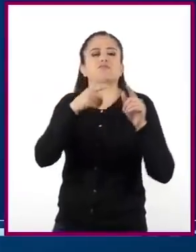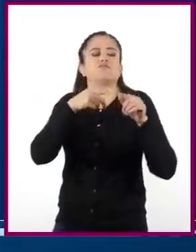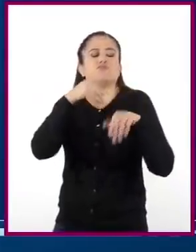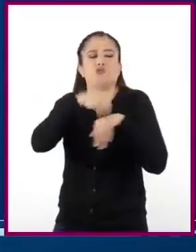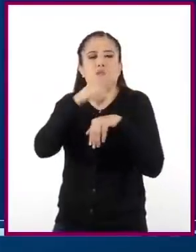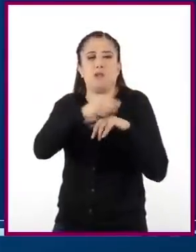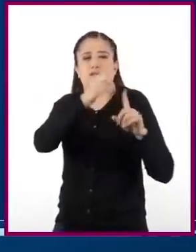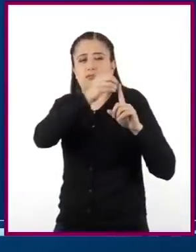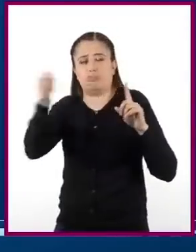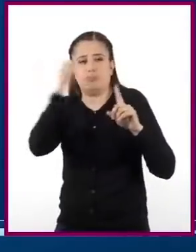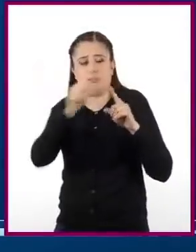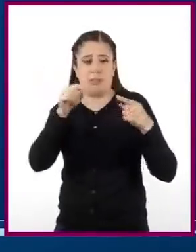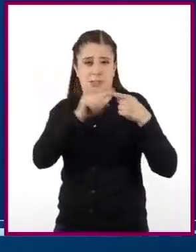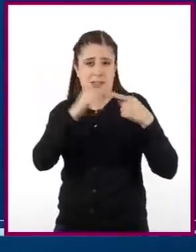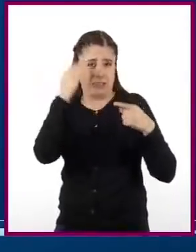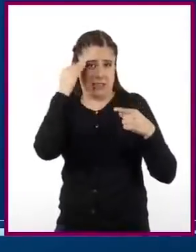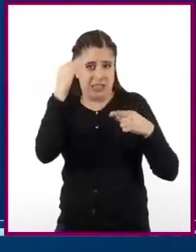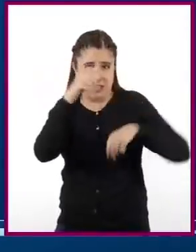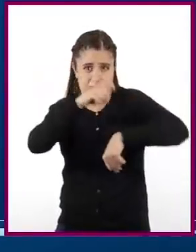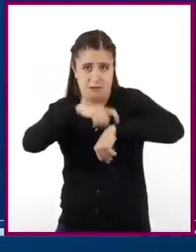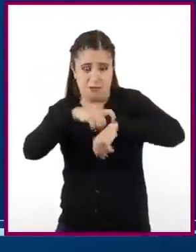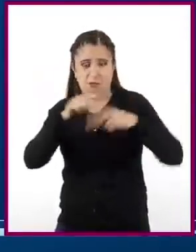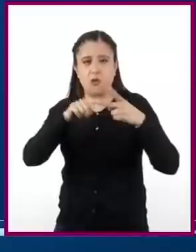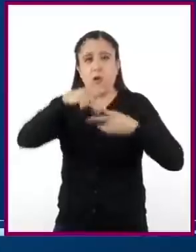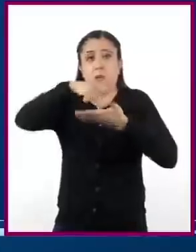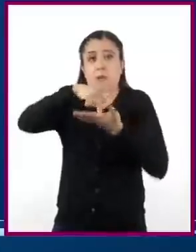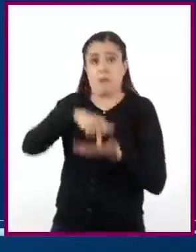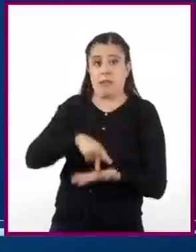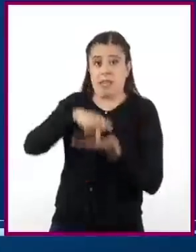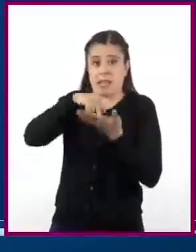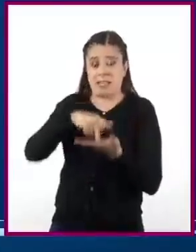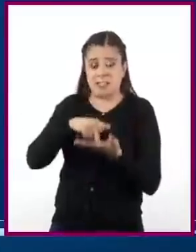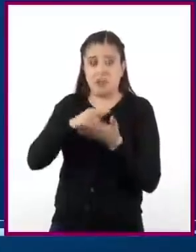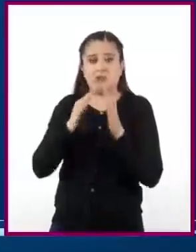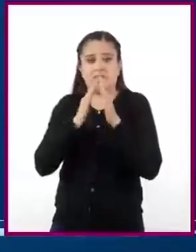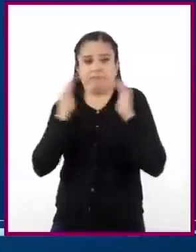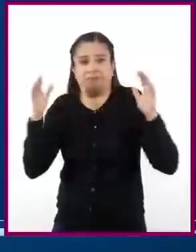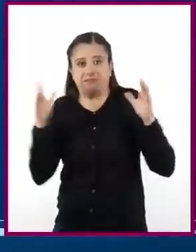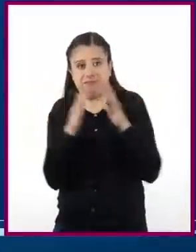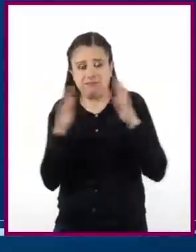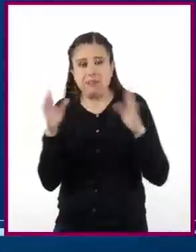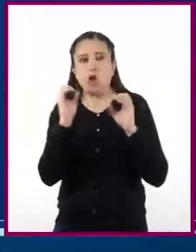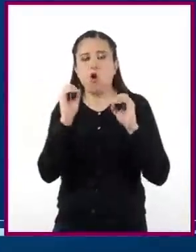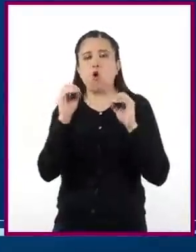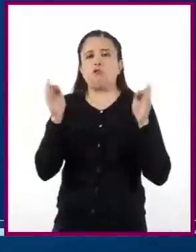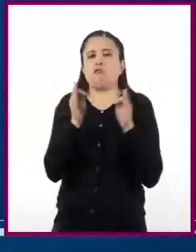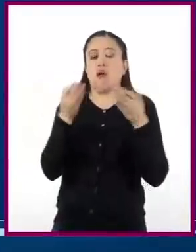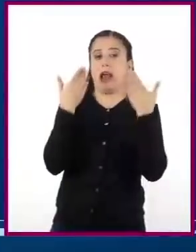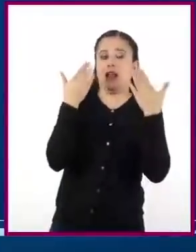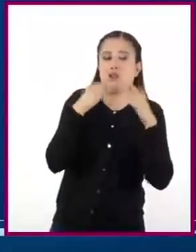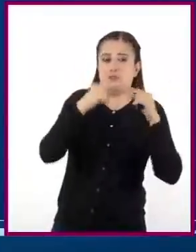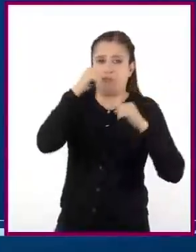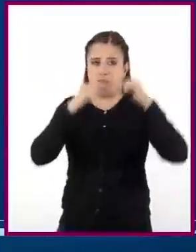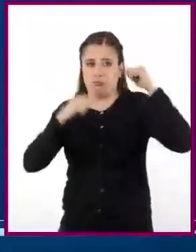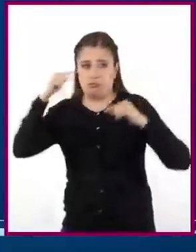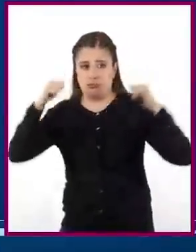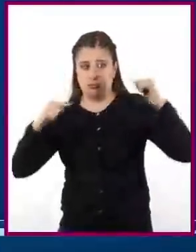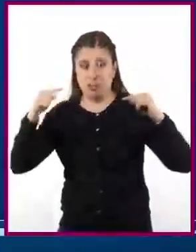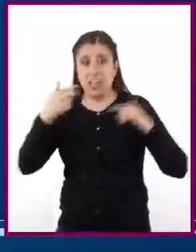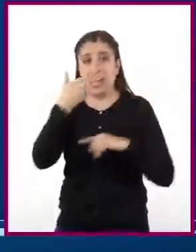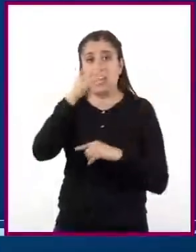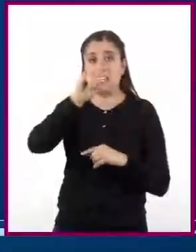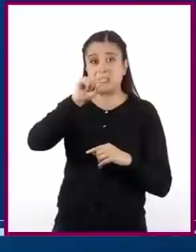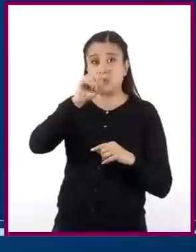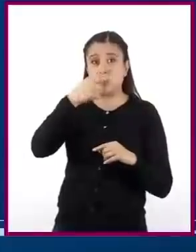continuos como tiempo, peso, tamaño, temperatura, etc. El histograma